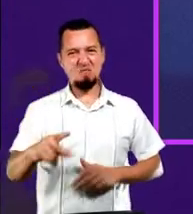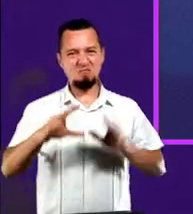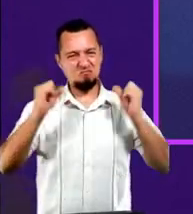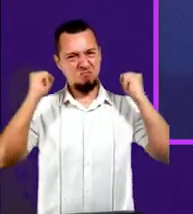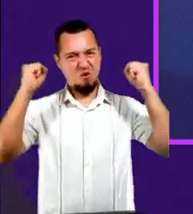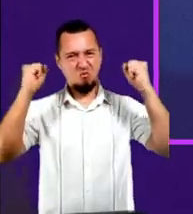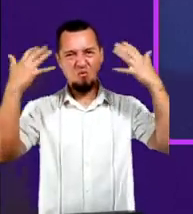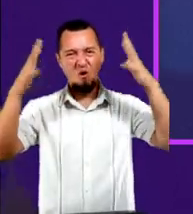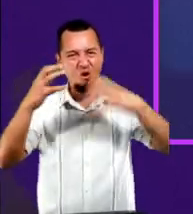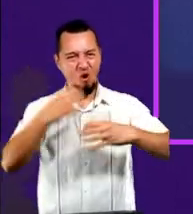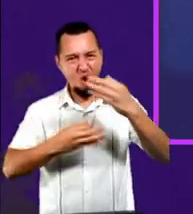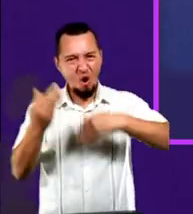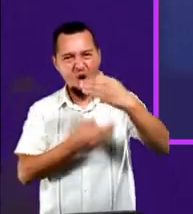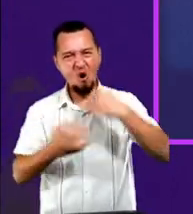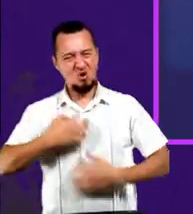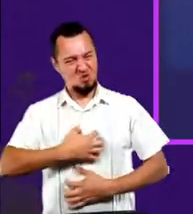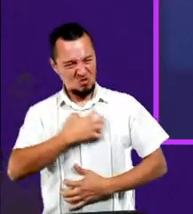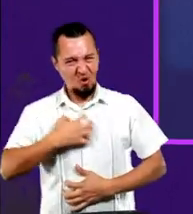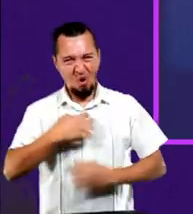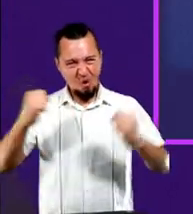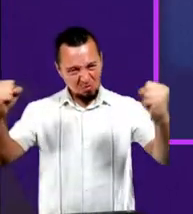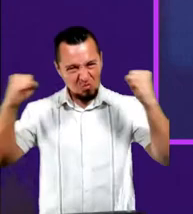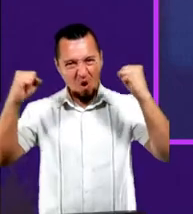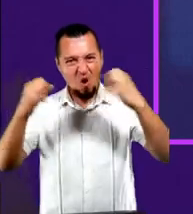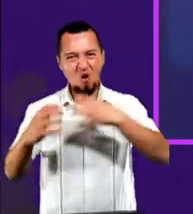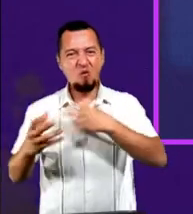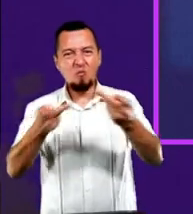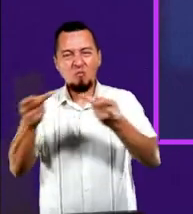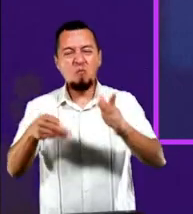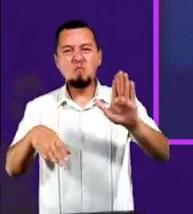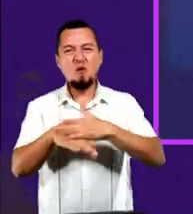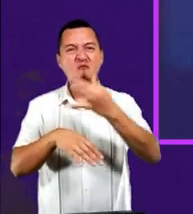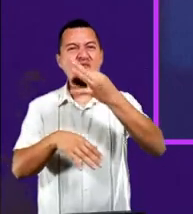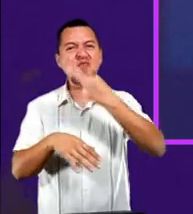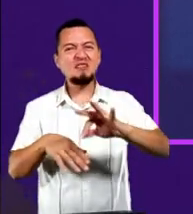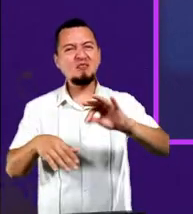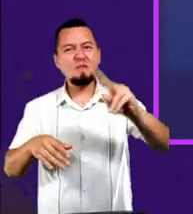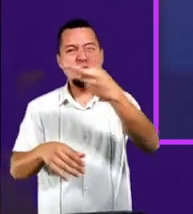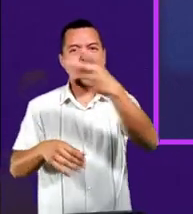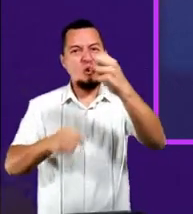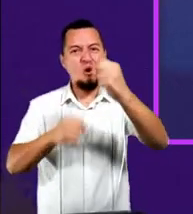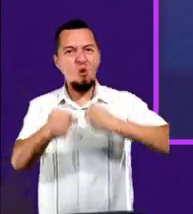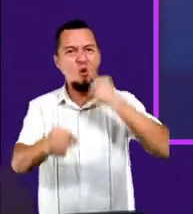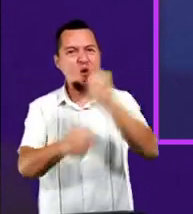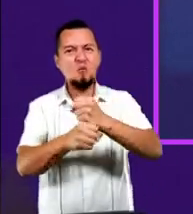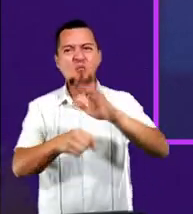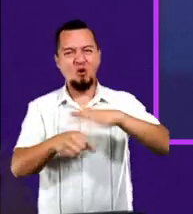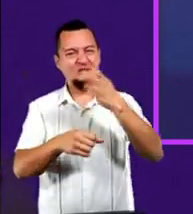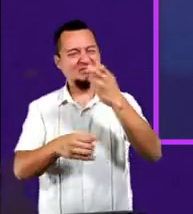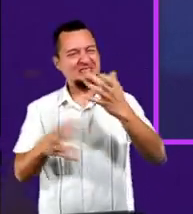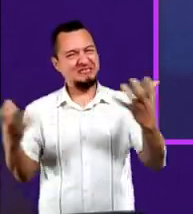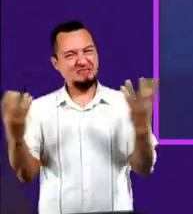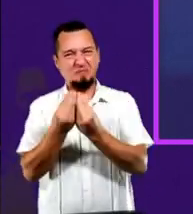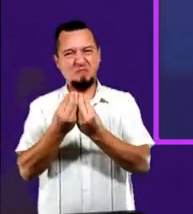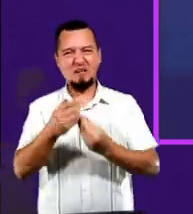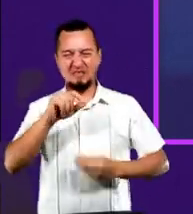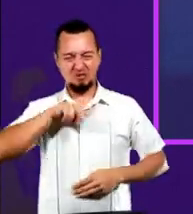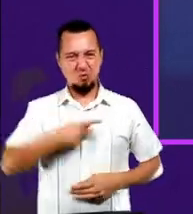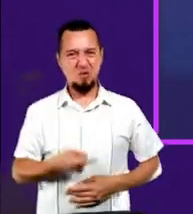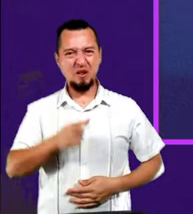celebración y de los festejos que tenemos preparados para ti. Somos Jalisco, 200 años libres y